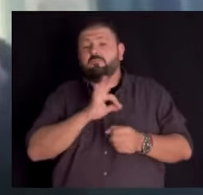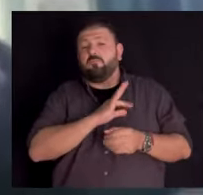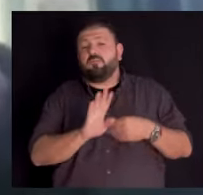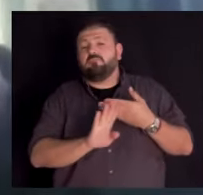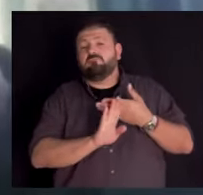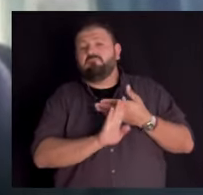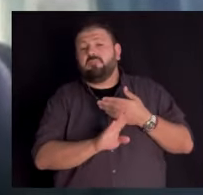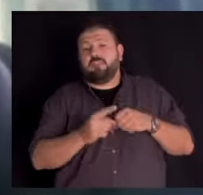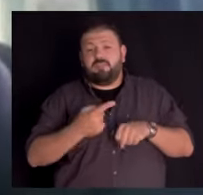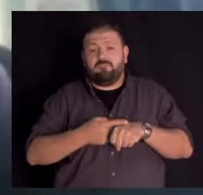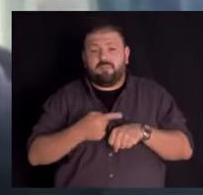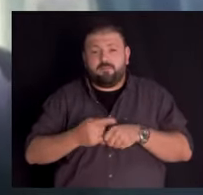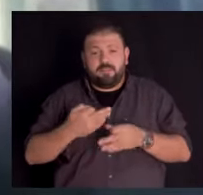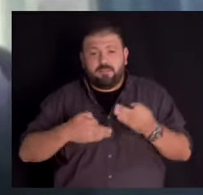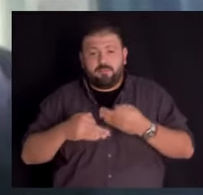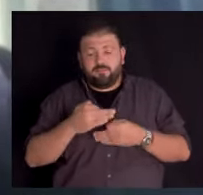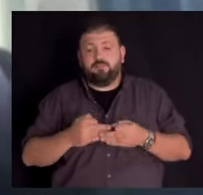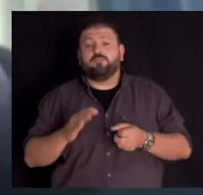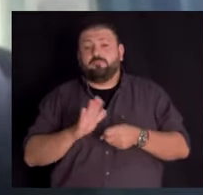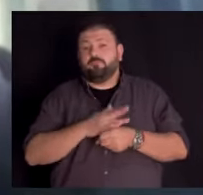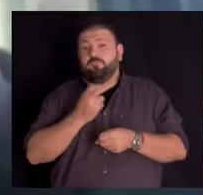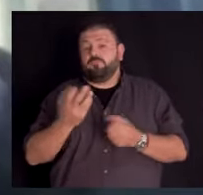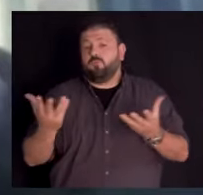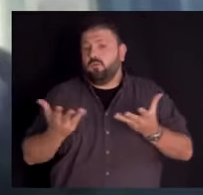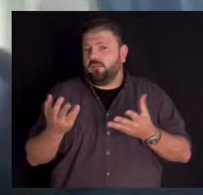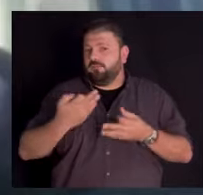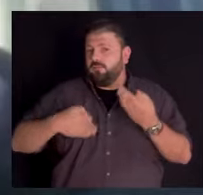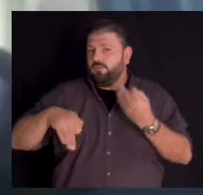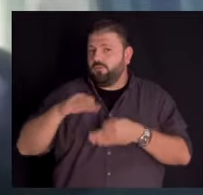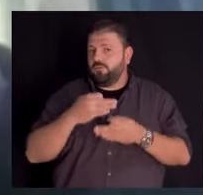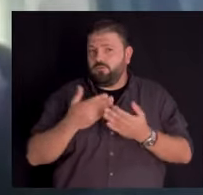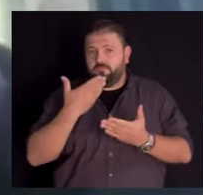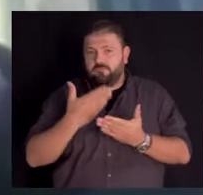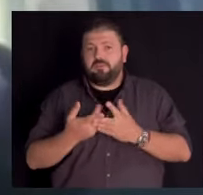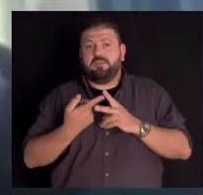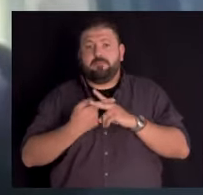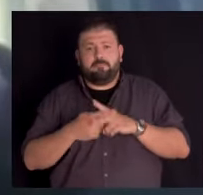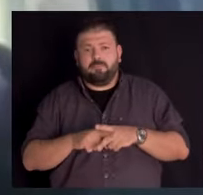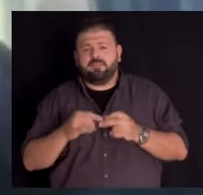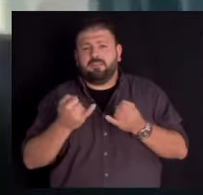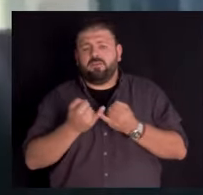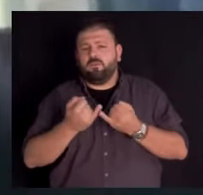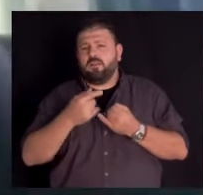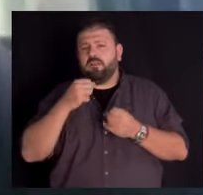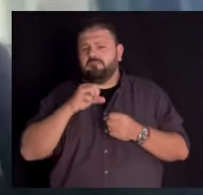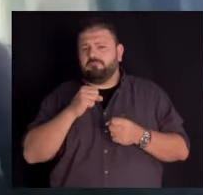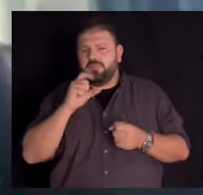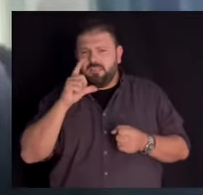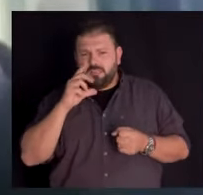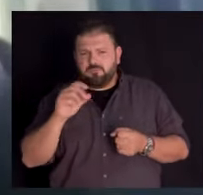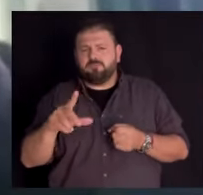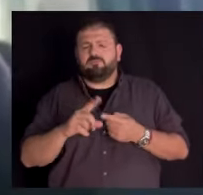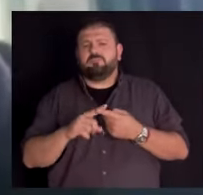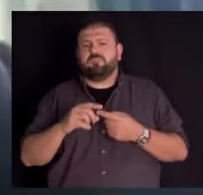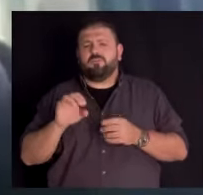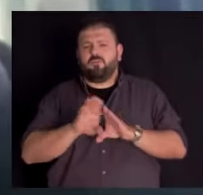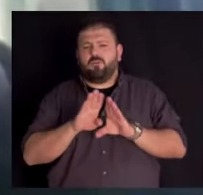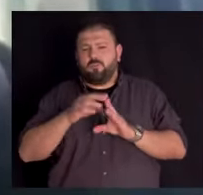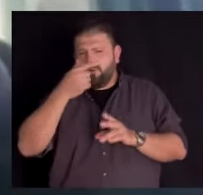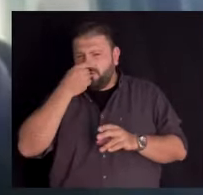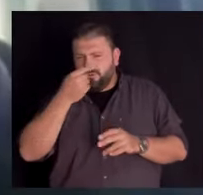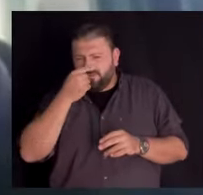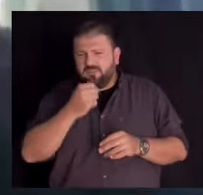le llamamos enfermedades oportunistas, ¿no? Sí, puede ser que empiece con un estornudo, una gripa y al rato se le complica una